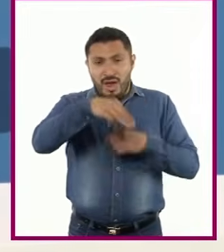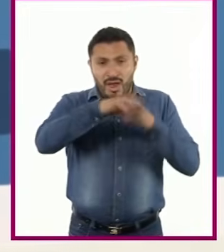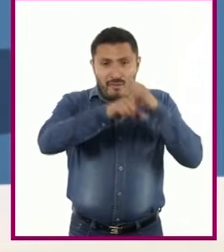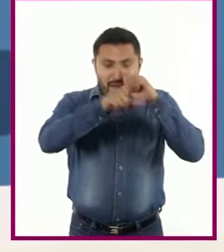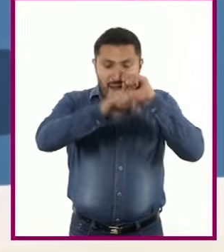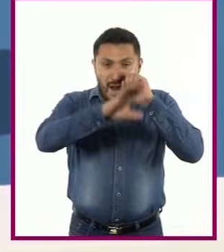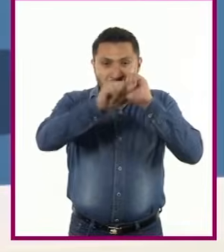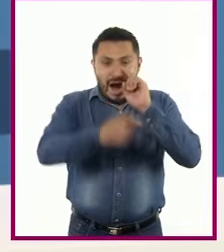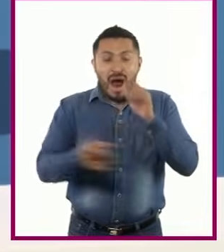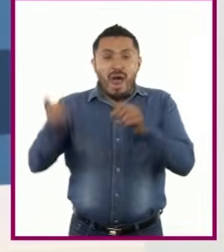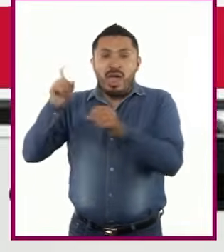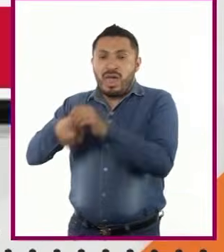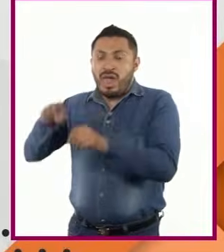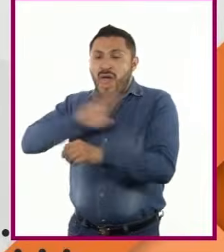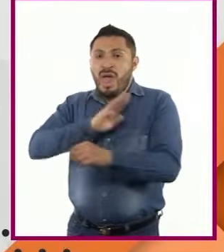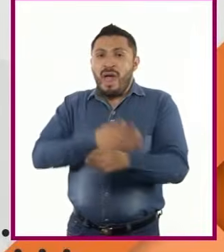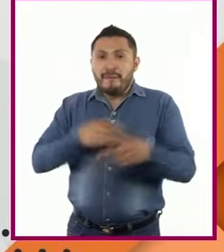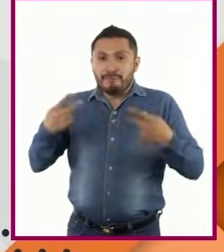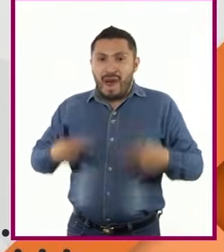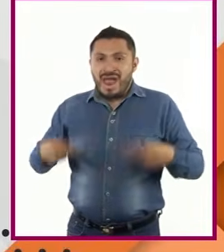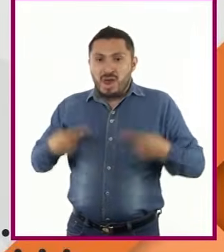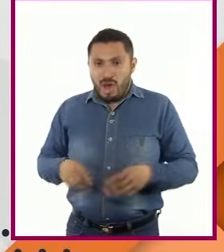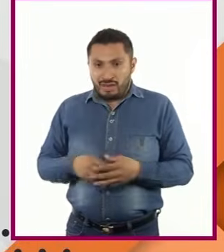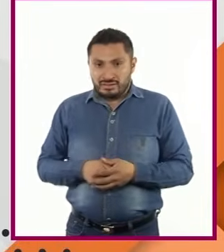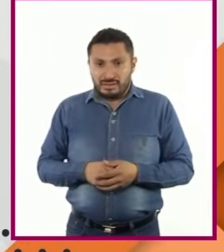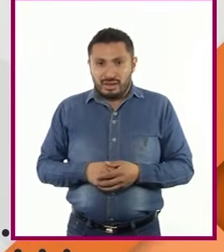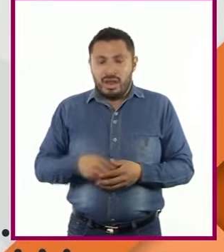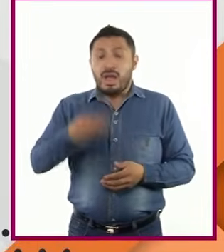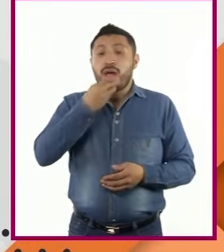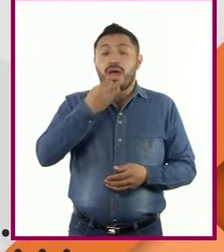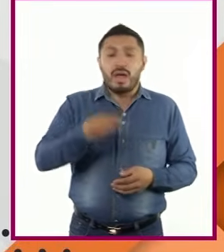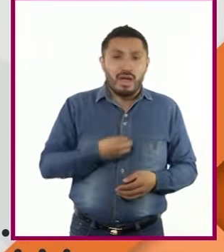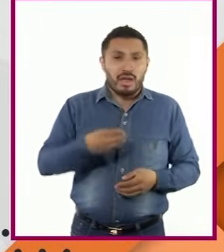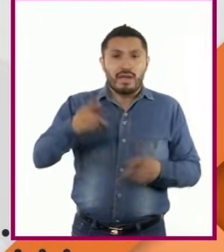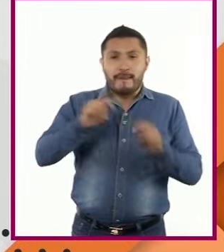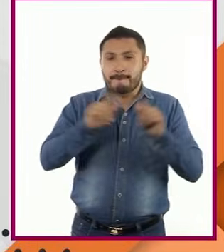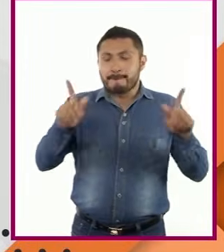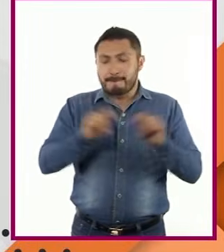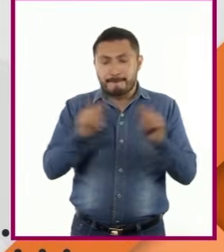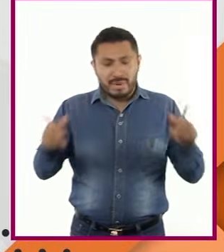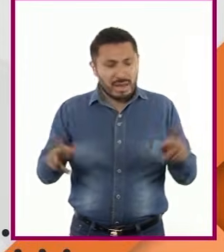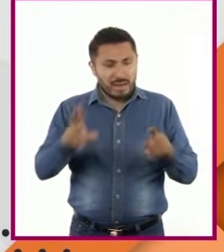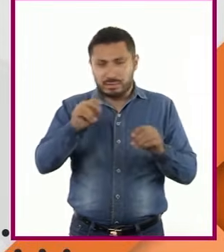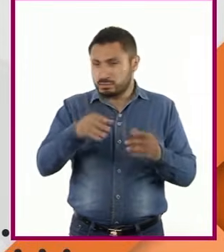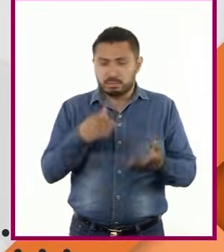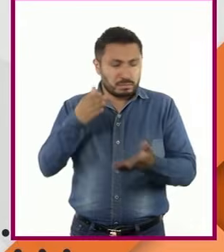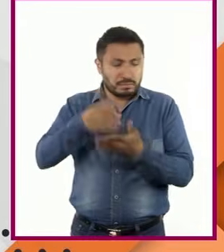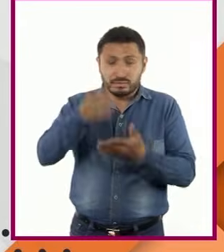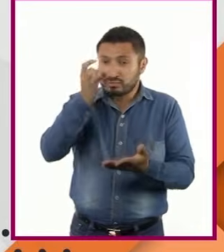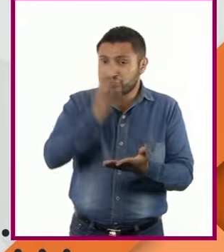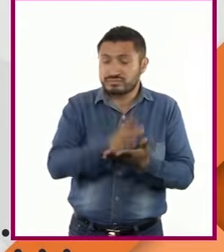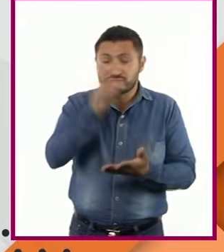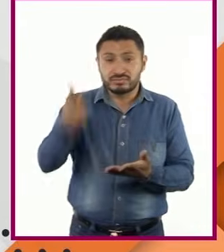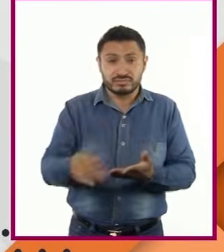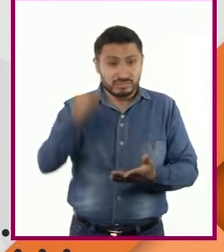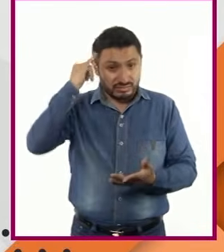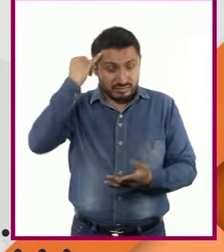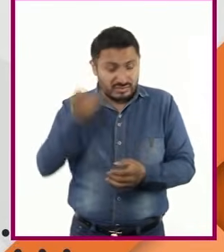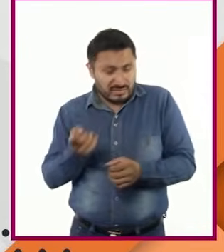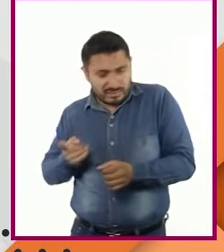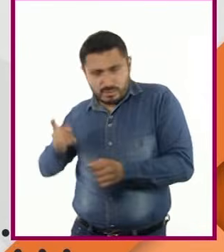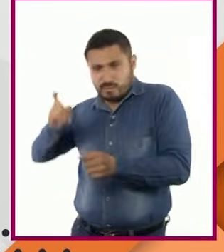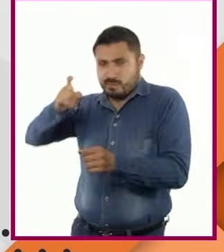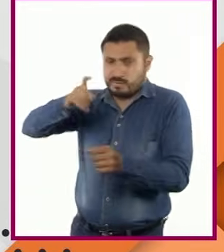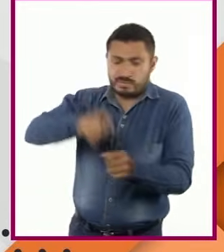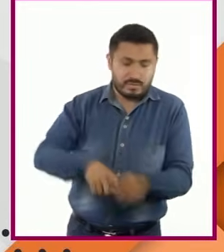Mexica con los españoles. Aunque los tlaxcaltecas no fueron el único pueblo indígena que se alió